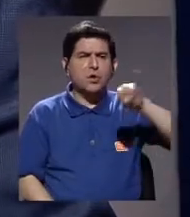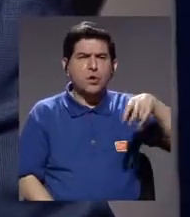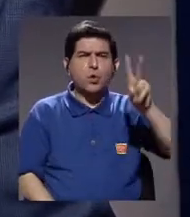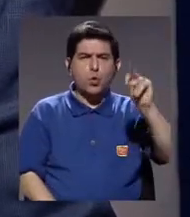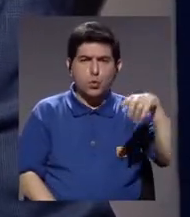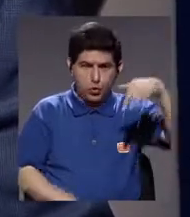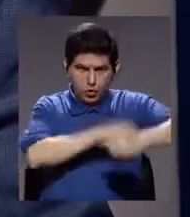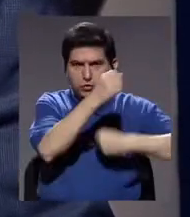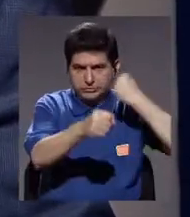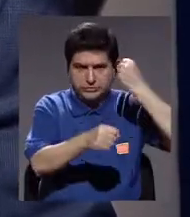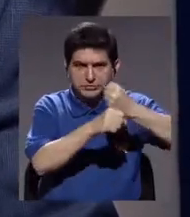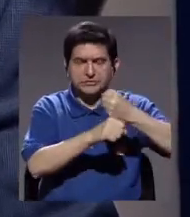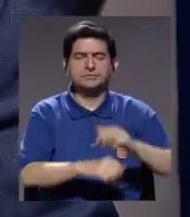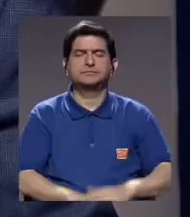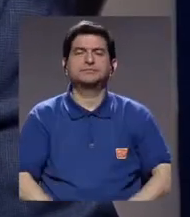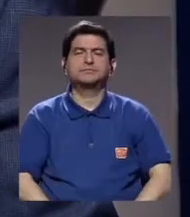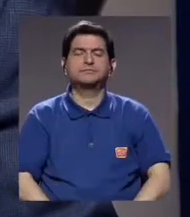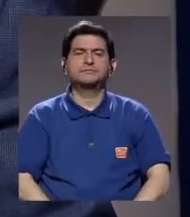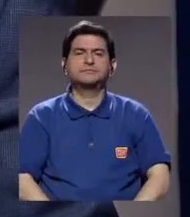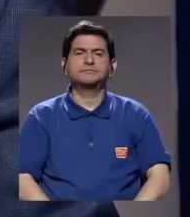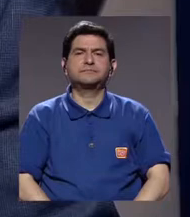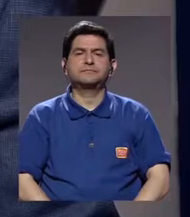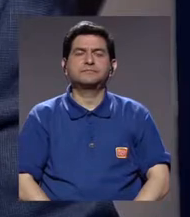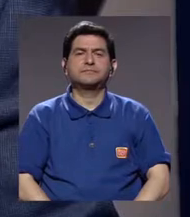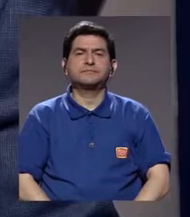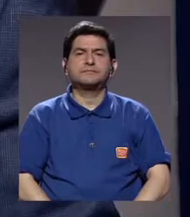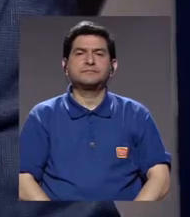junio de este año, y